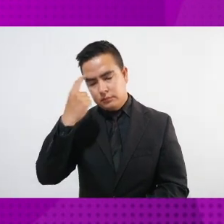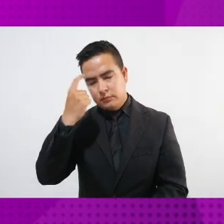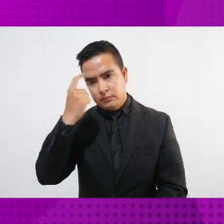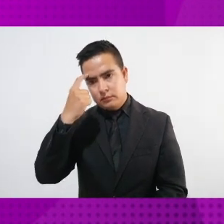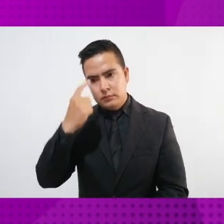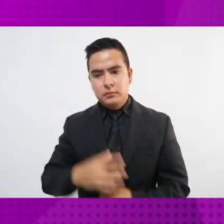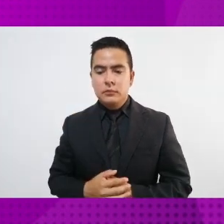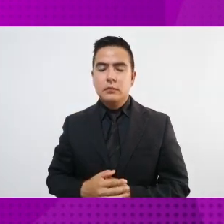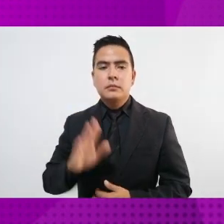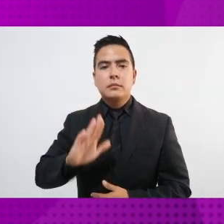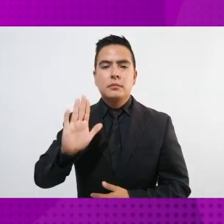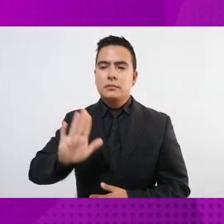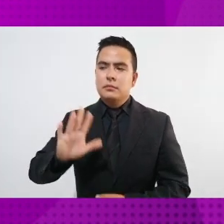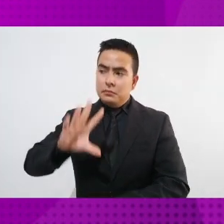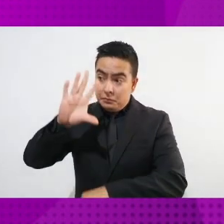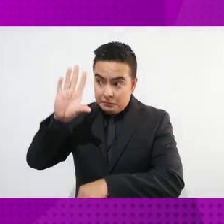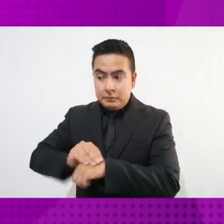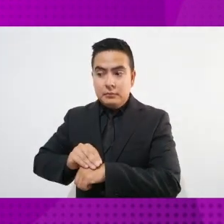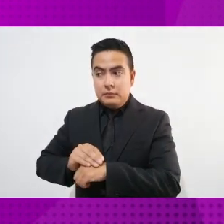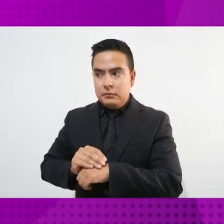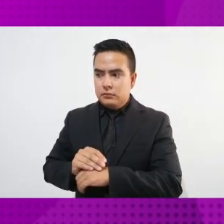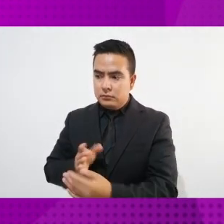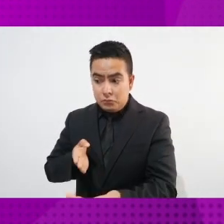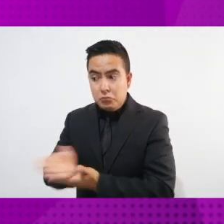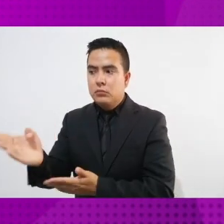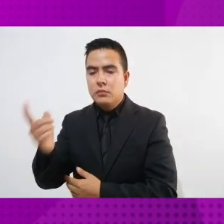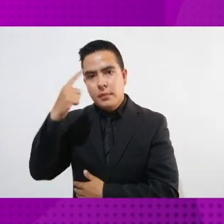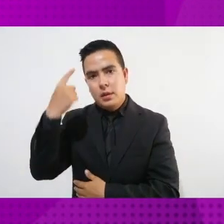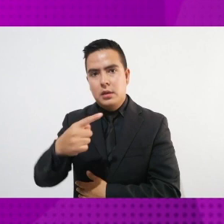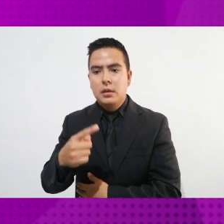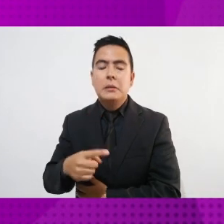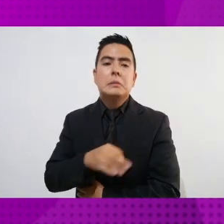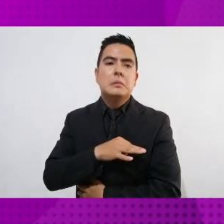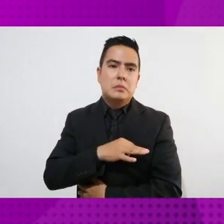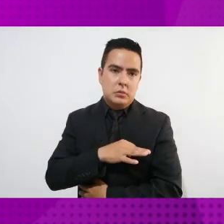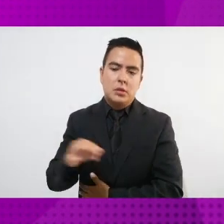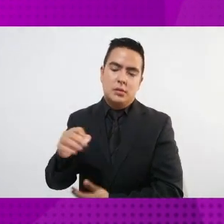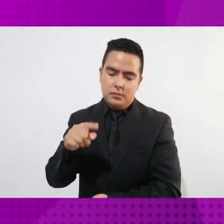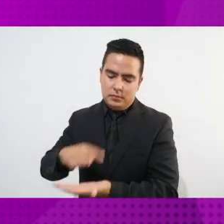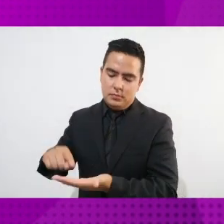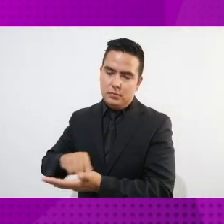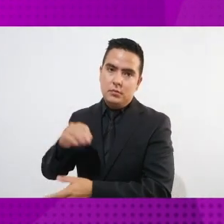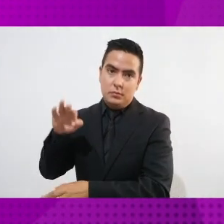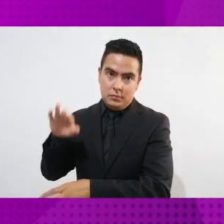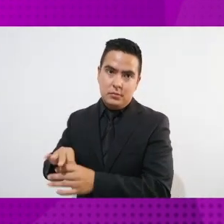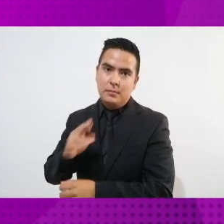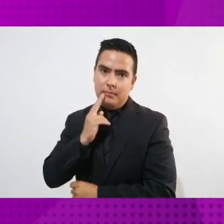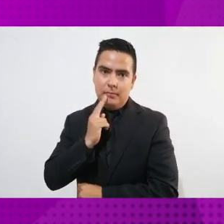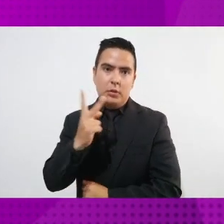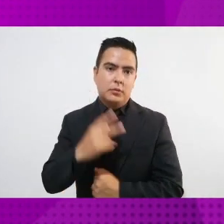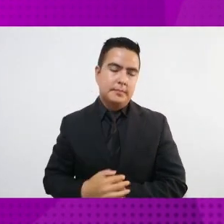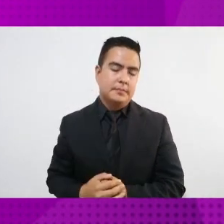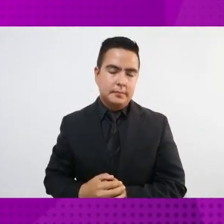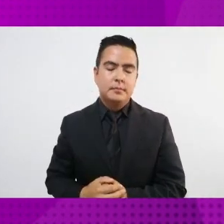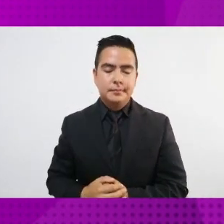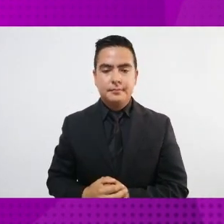público, sino que nos permite por lo menos tener un escenario en el que necesariamente tendremos